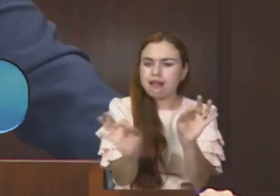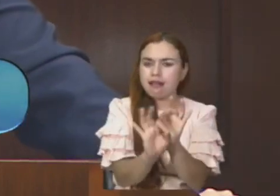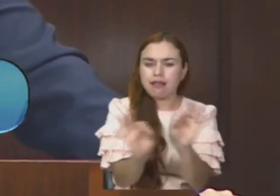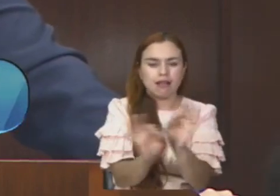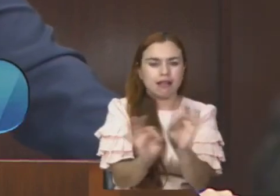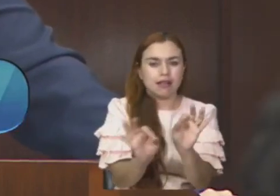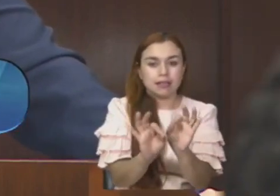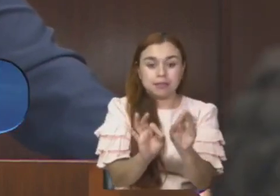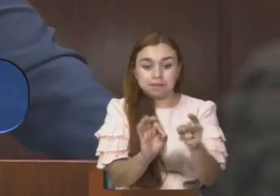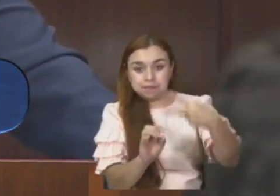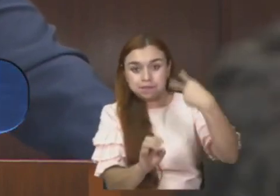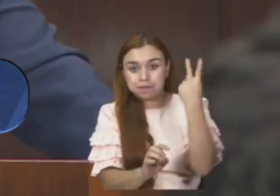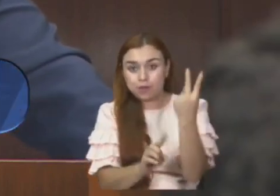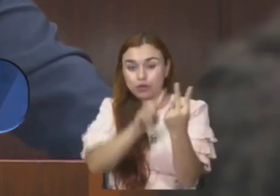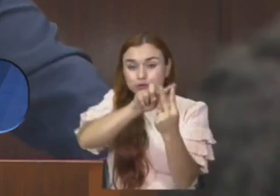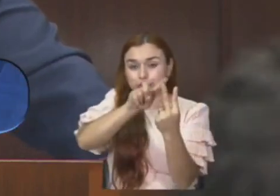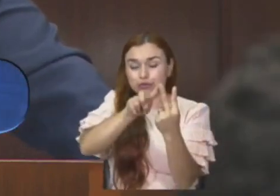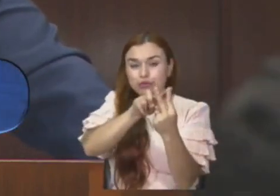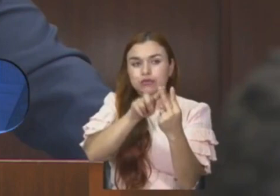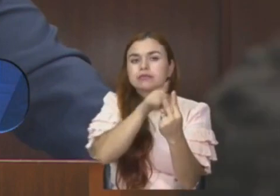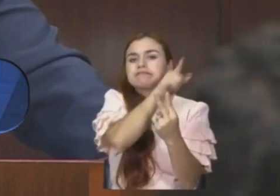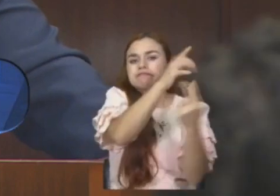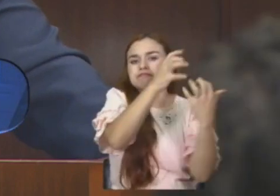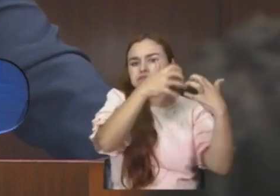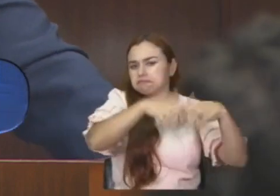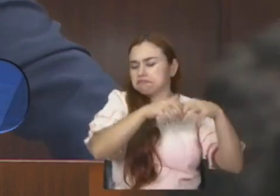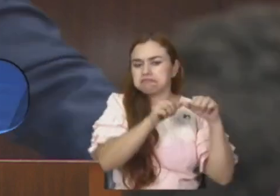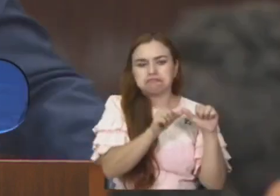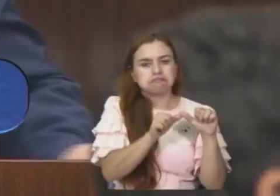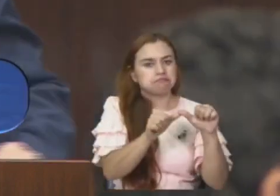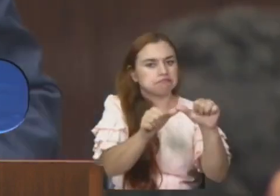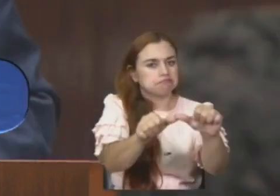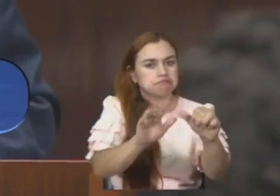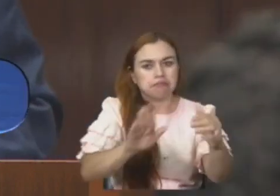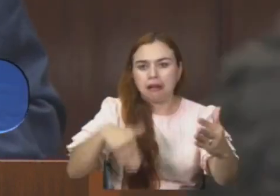fueron presentados por la empresa y continúan su curso.